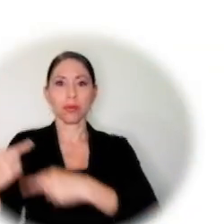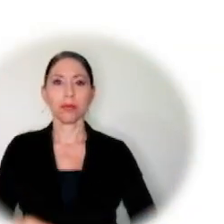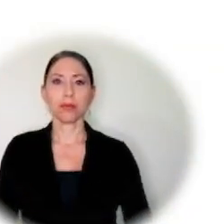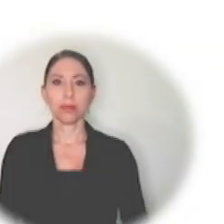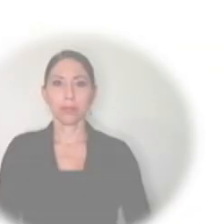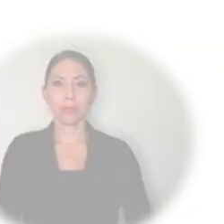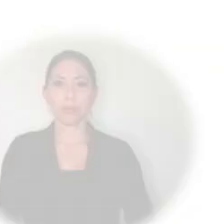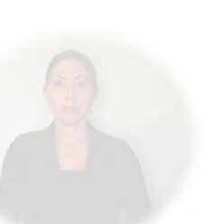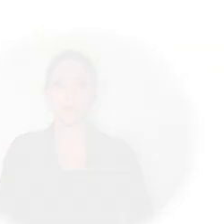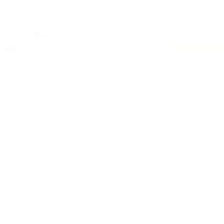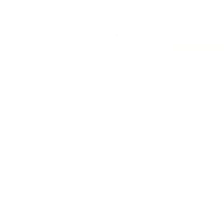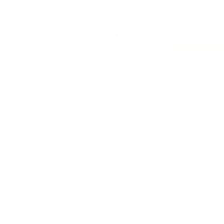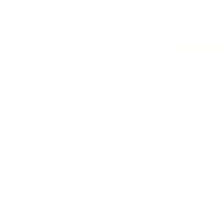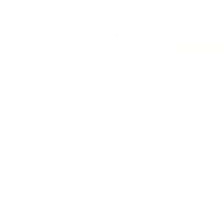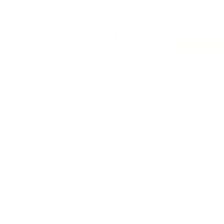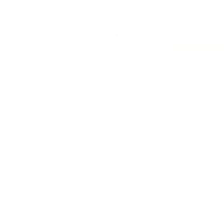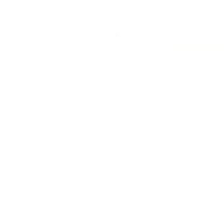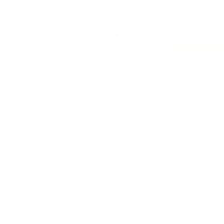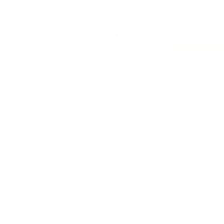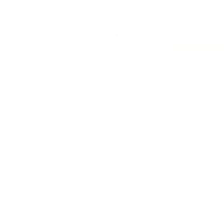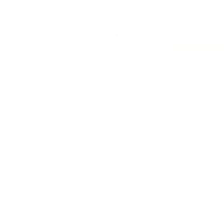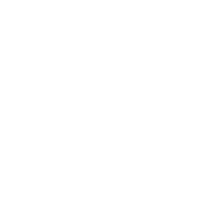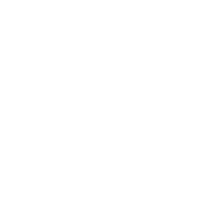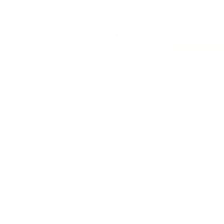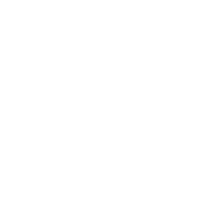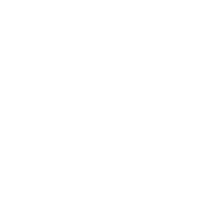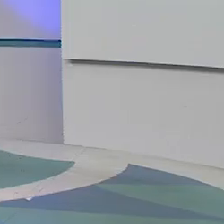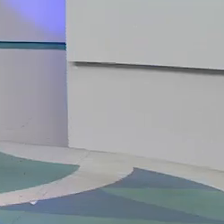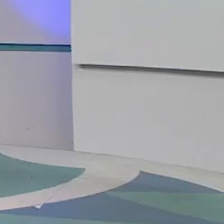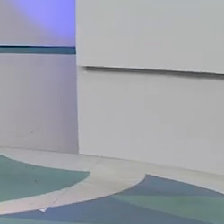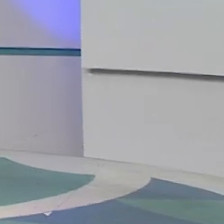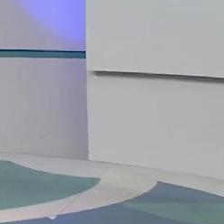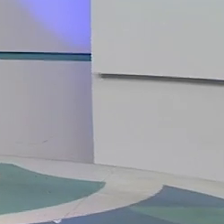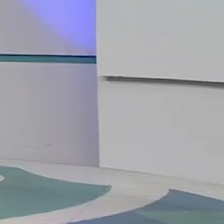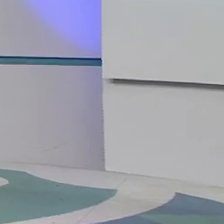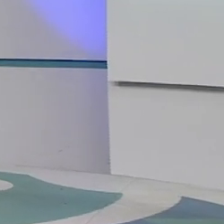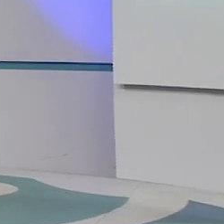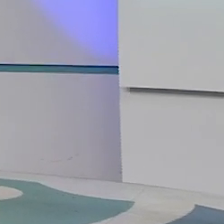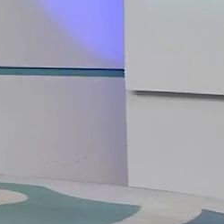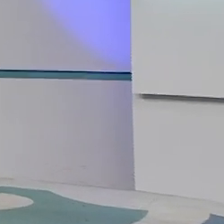su responsabilidad. PANI y Gobierno de la República.